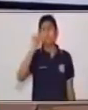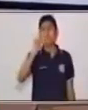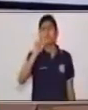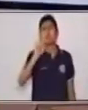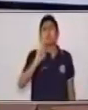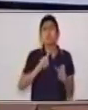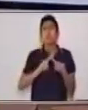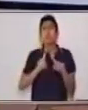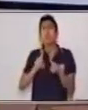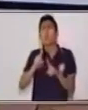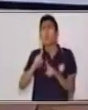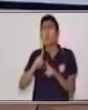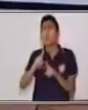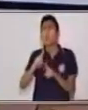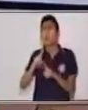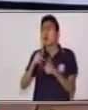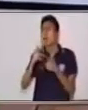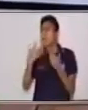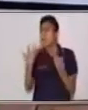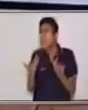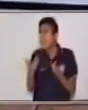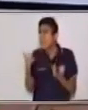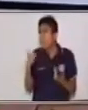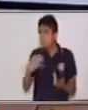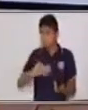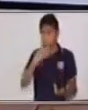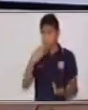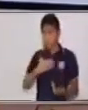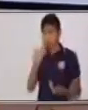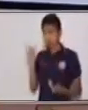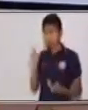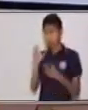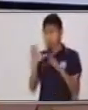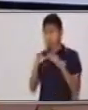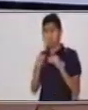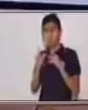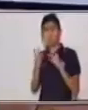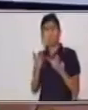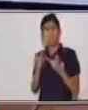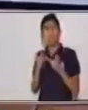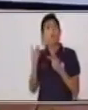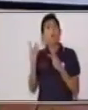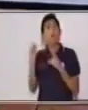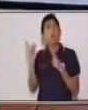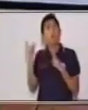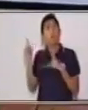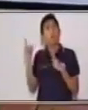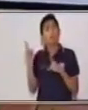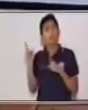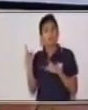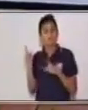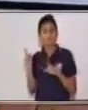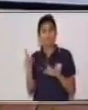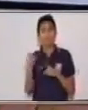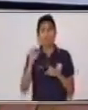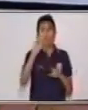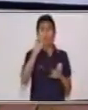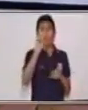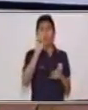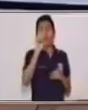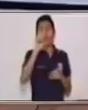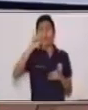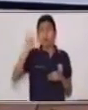¿Qué aceptaron? ¿Qué fue lo que no aceptaron los maestros? El documento. Objeto